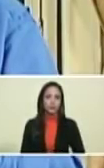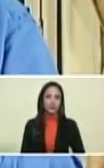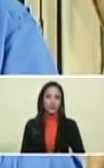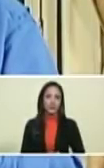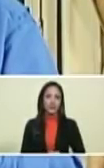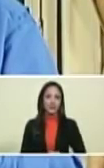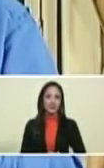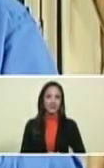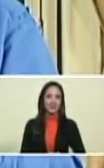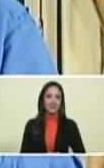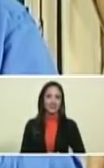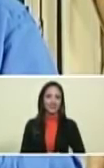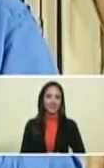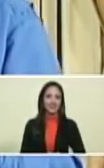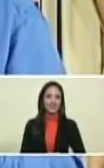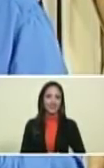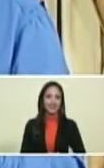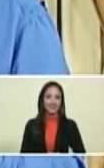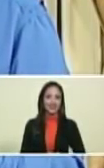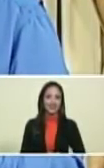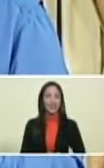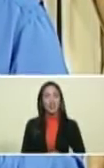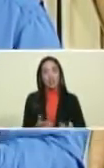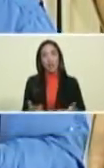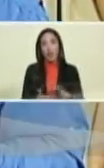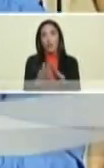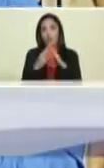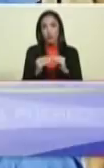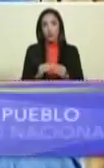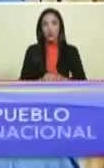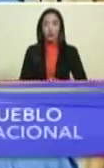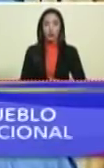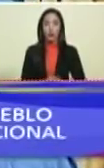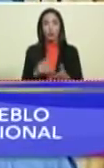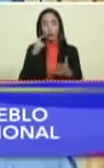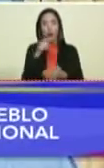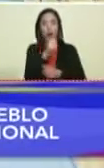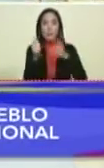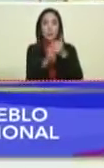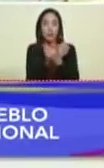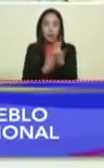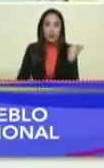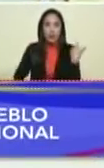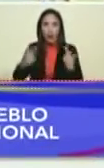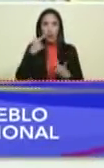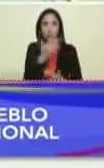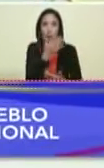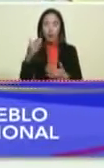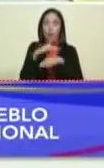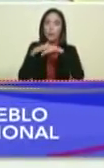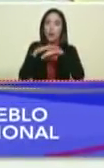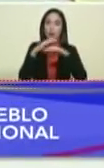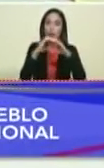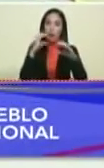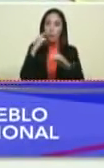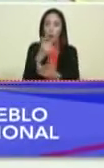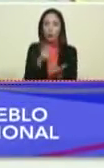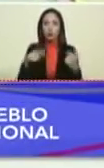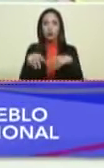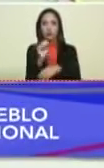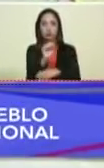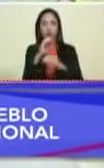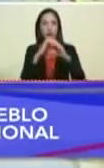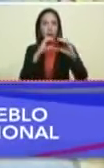sólido. Tenemos un parque automotor, vicepresidenta, ministro de Transporte, que me escucha, sólido en el